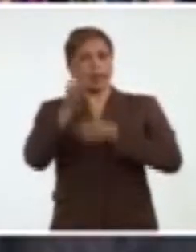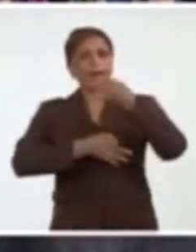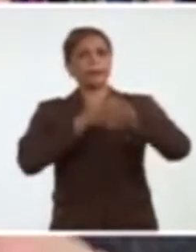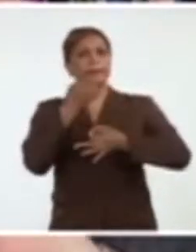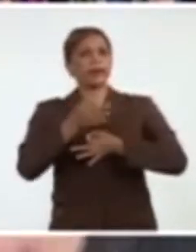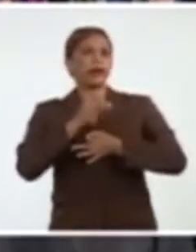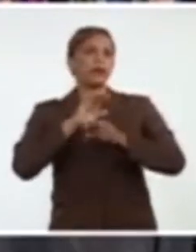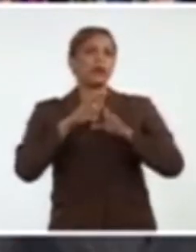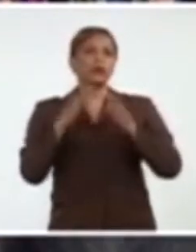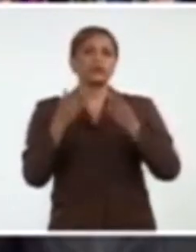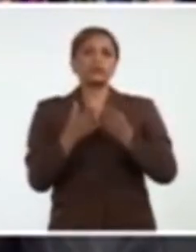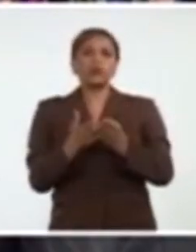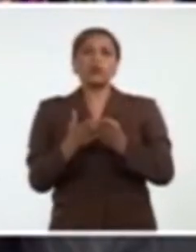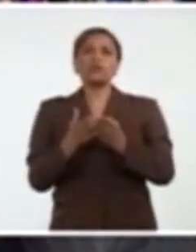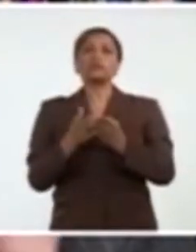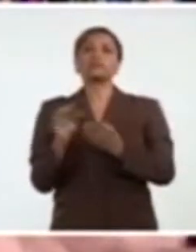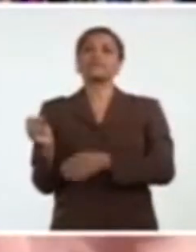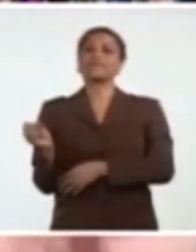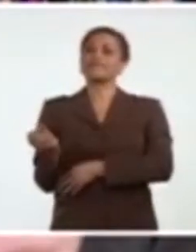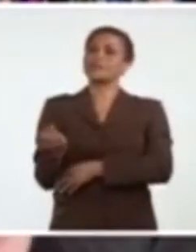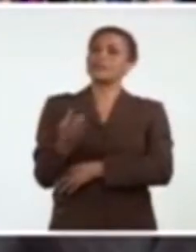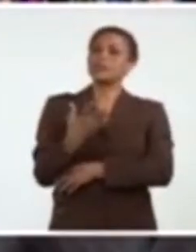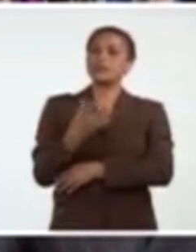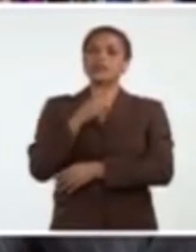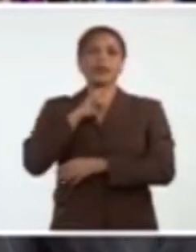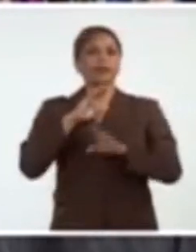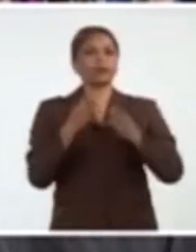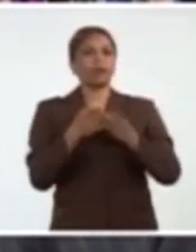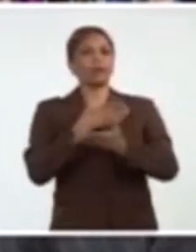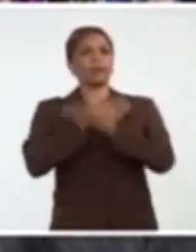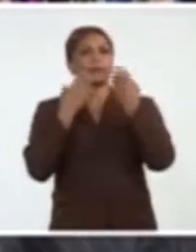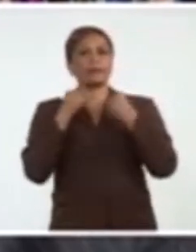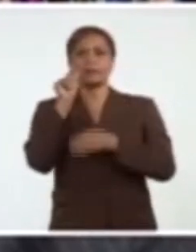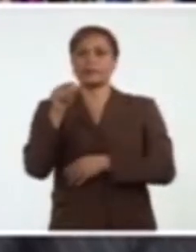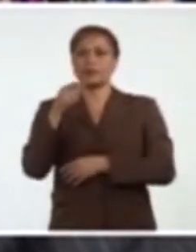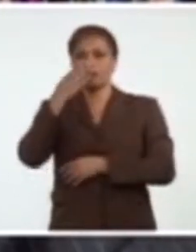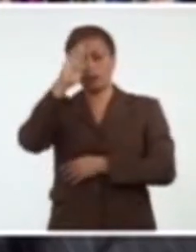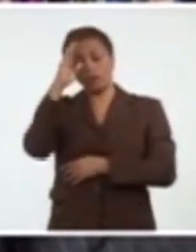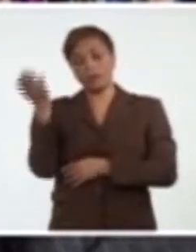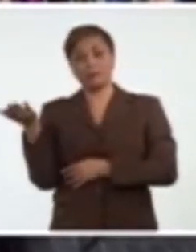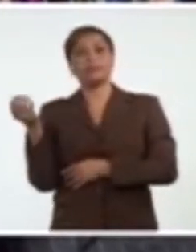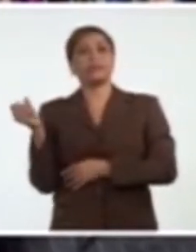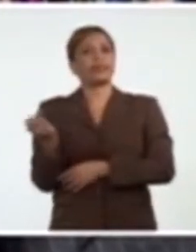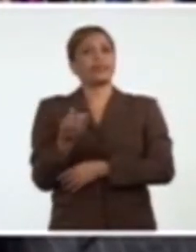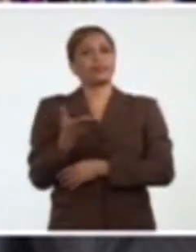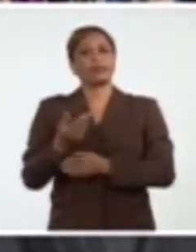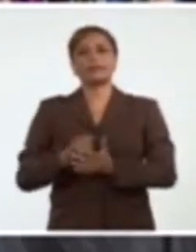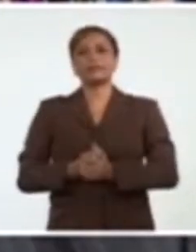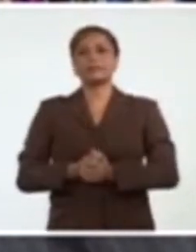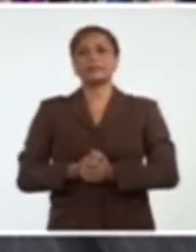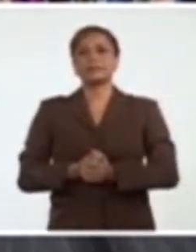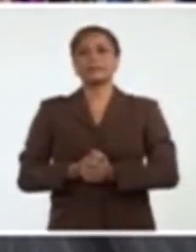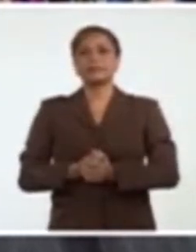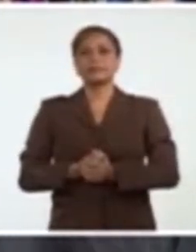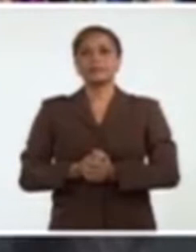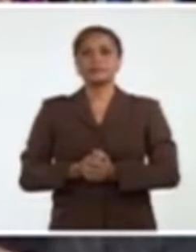completo las mentiras sobre la tortura y los desaparecidos. Ahora bien, duro. La administración